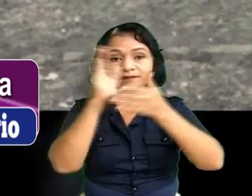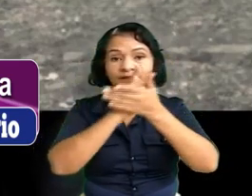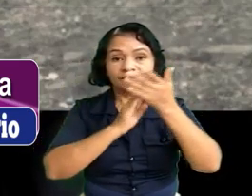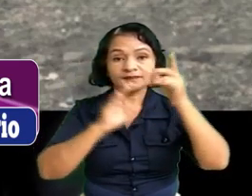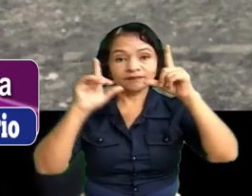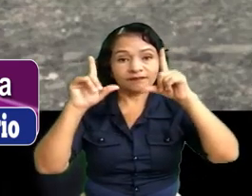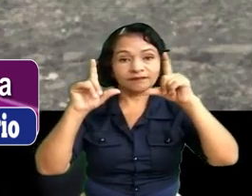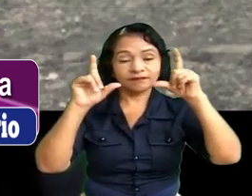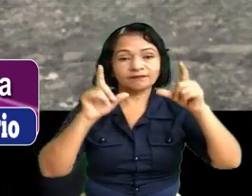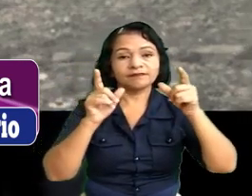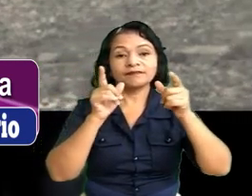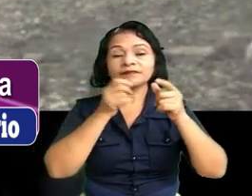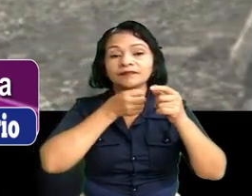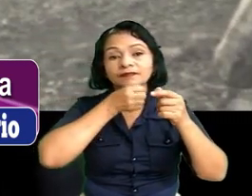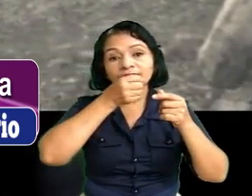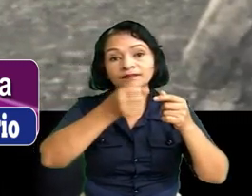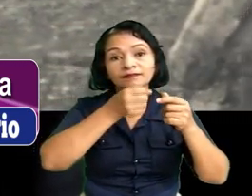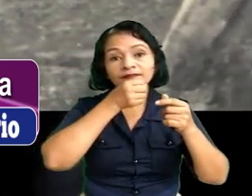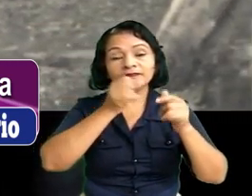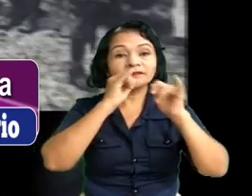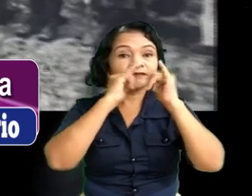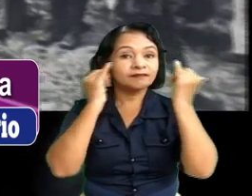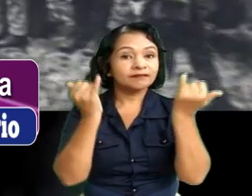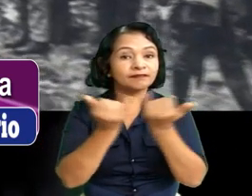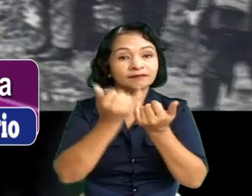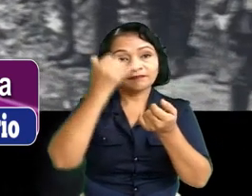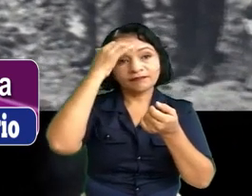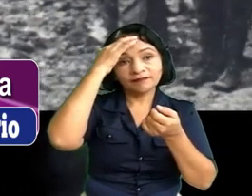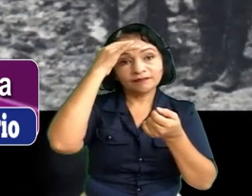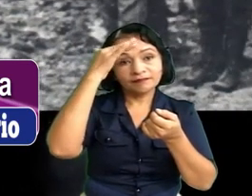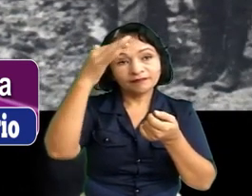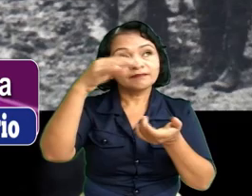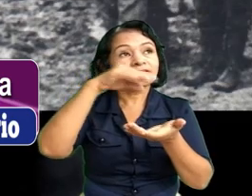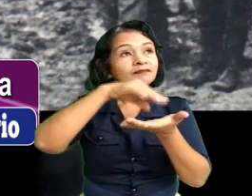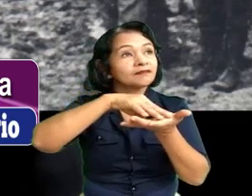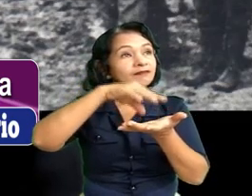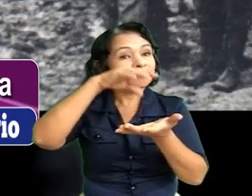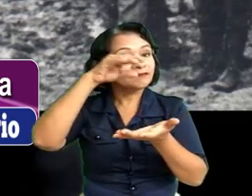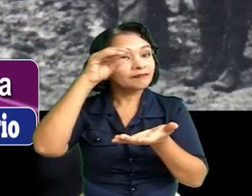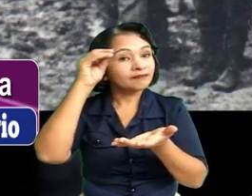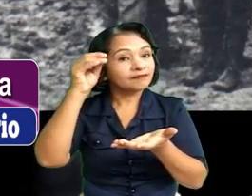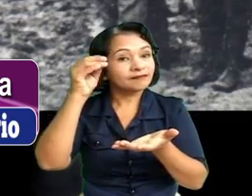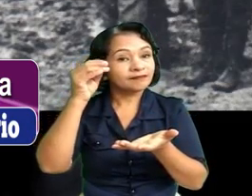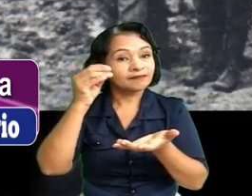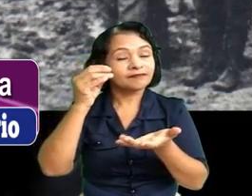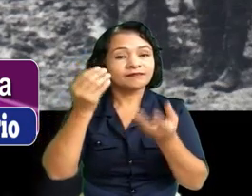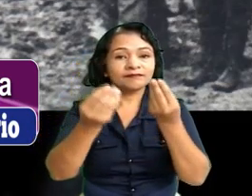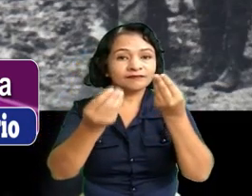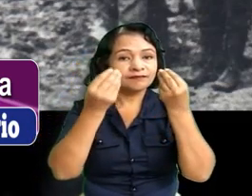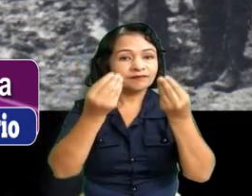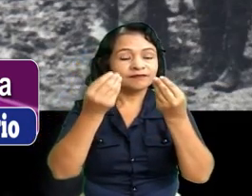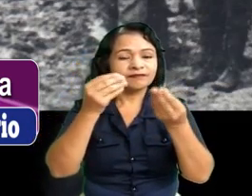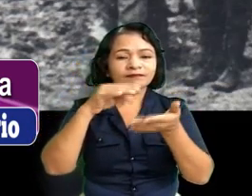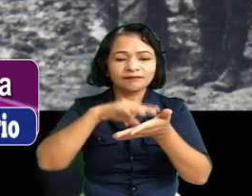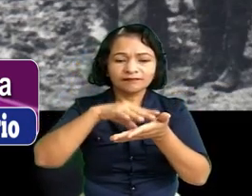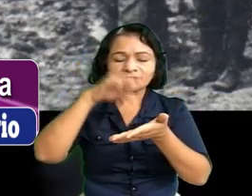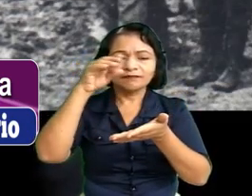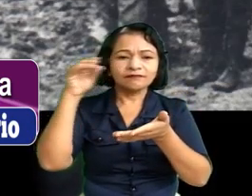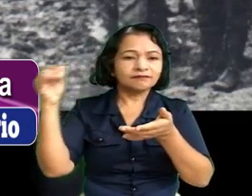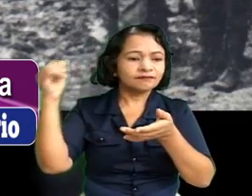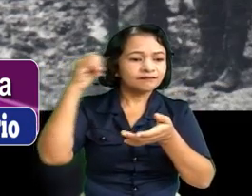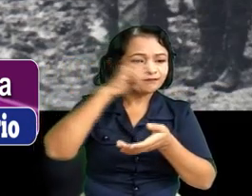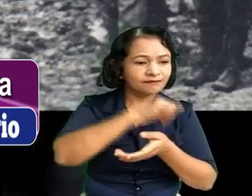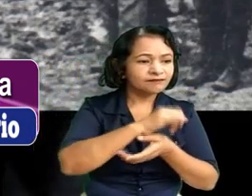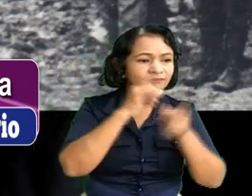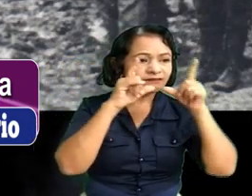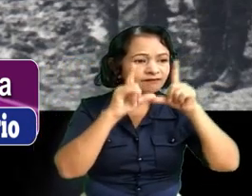de periodistas internacionales, unos mexicanos, otros franceses, que dicho sea de paso, vinieron bastante franceses. Sí, Europa, a través